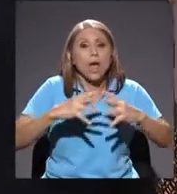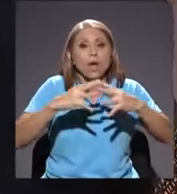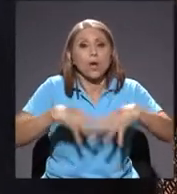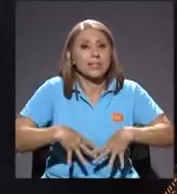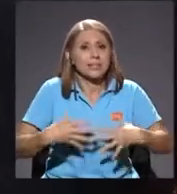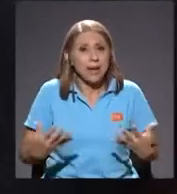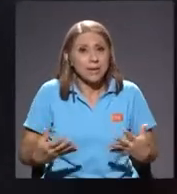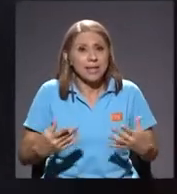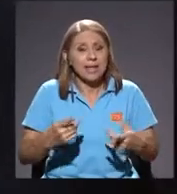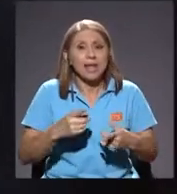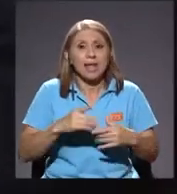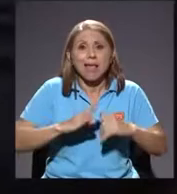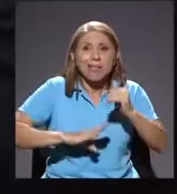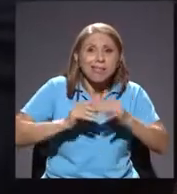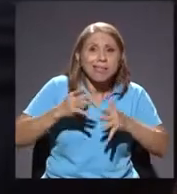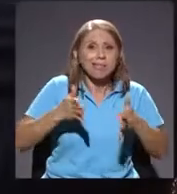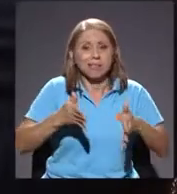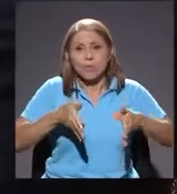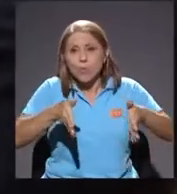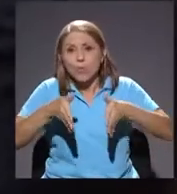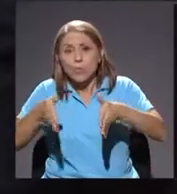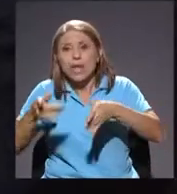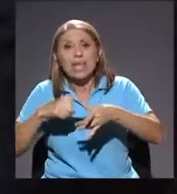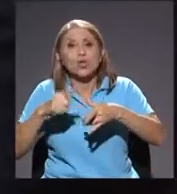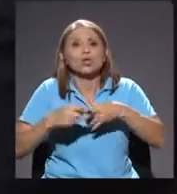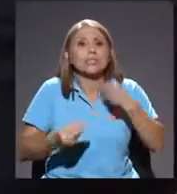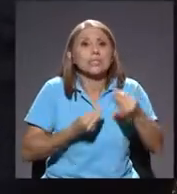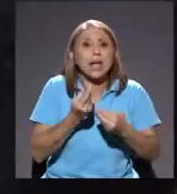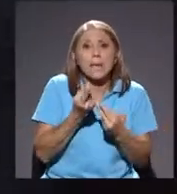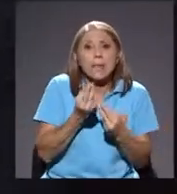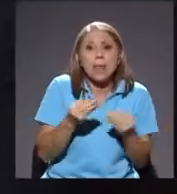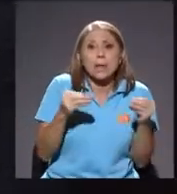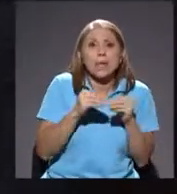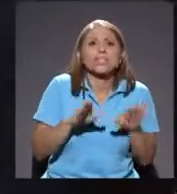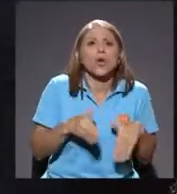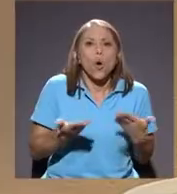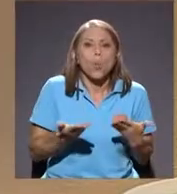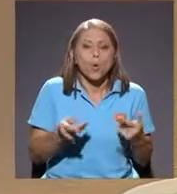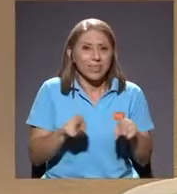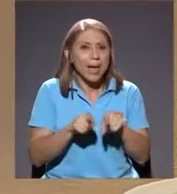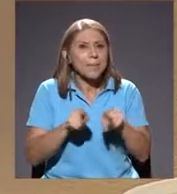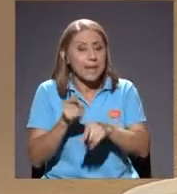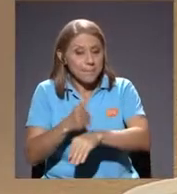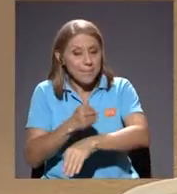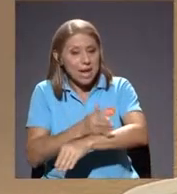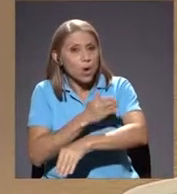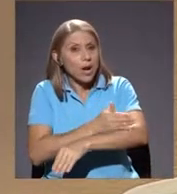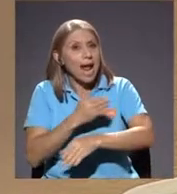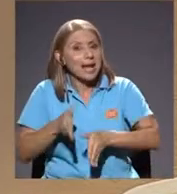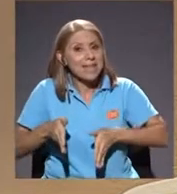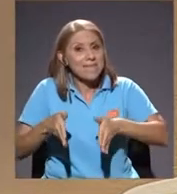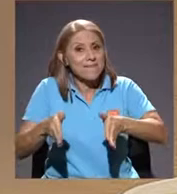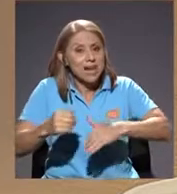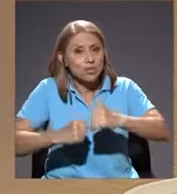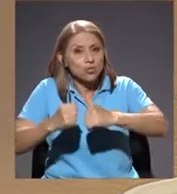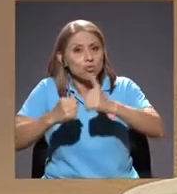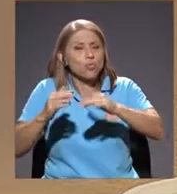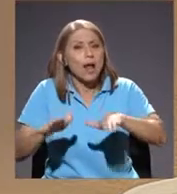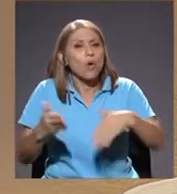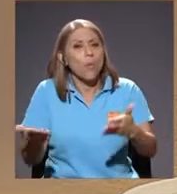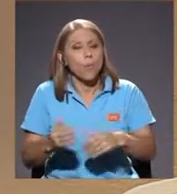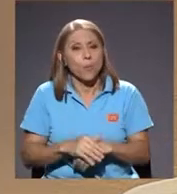tenemos que no solamente como tener más plata sino cómo mejorar esa gestión en infraestructura tenemos que hablar de